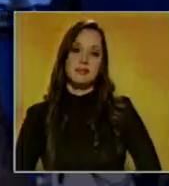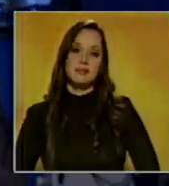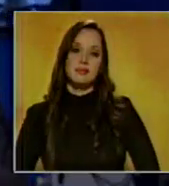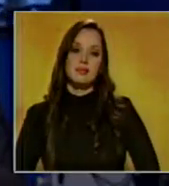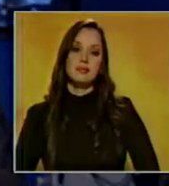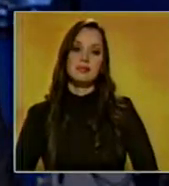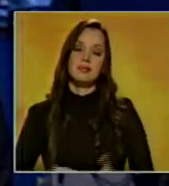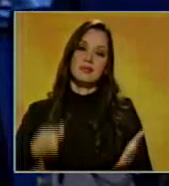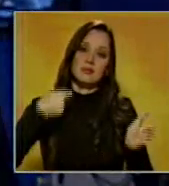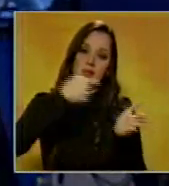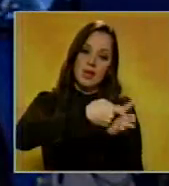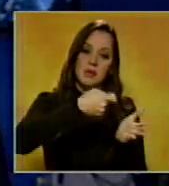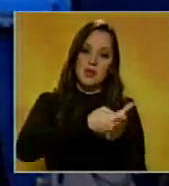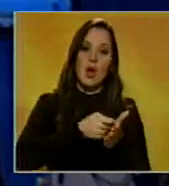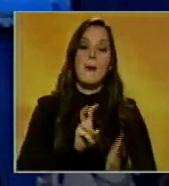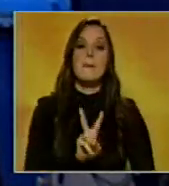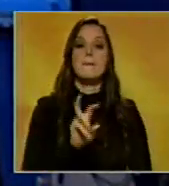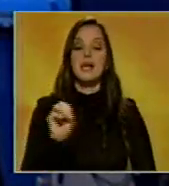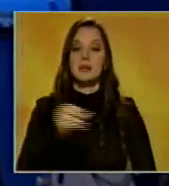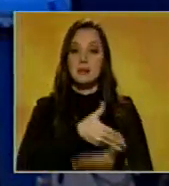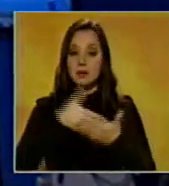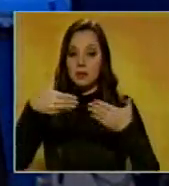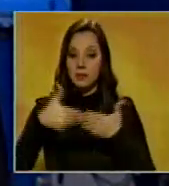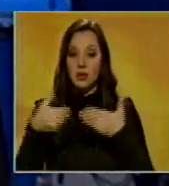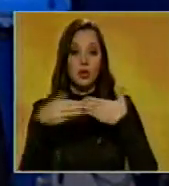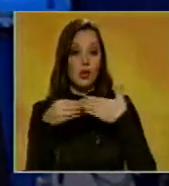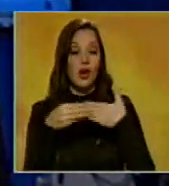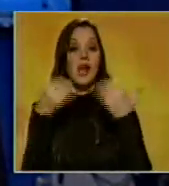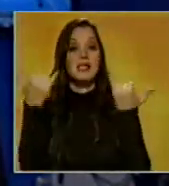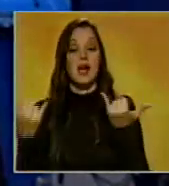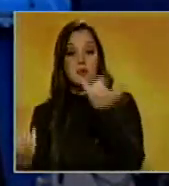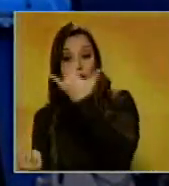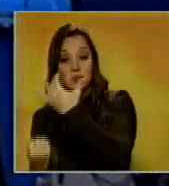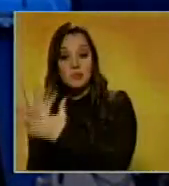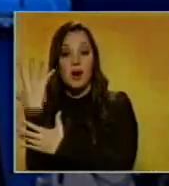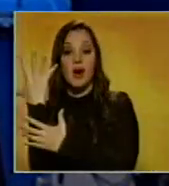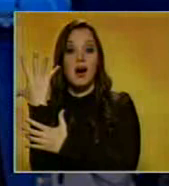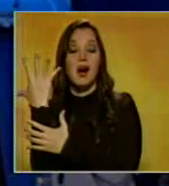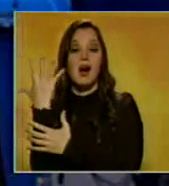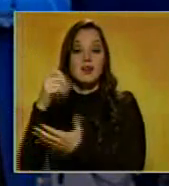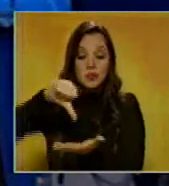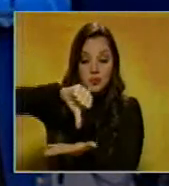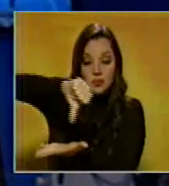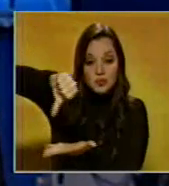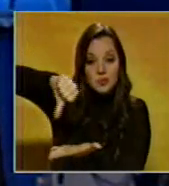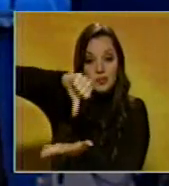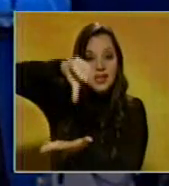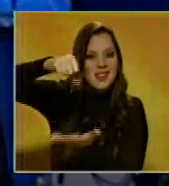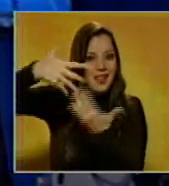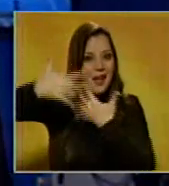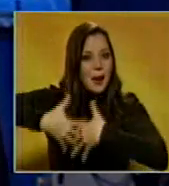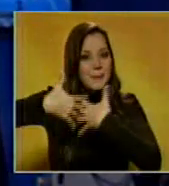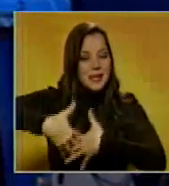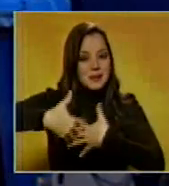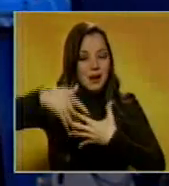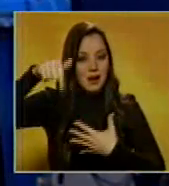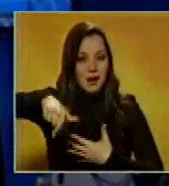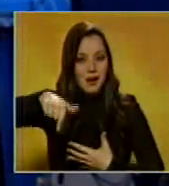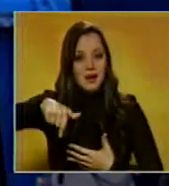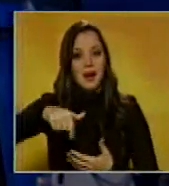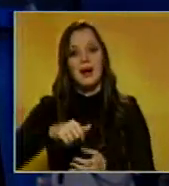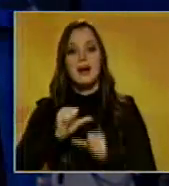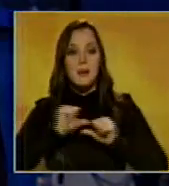Con una inversión de 20 millones de dólares, fue inaugurada la nueva planta procesadora de aceite de girasol del consorcio oleaginoso portuguesa